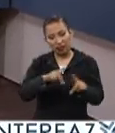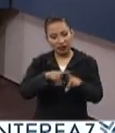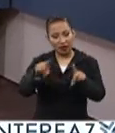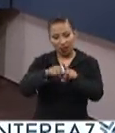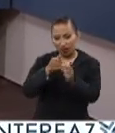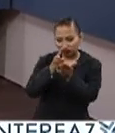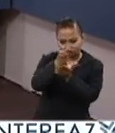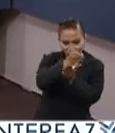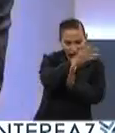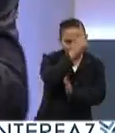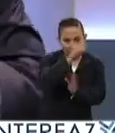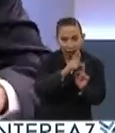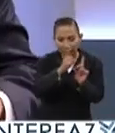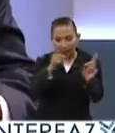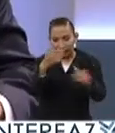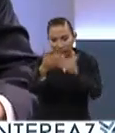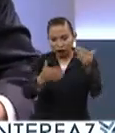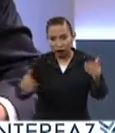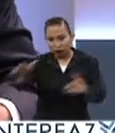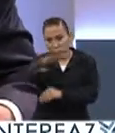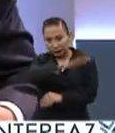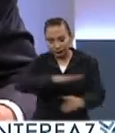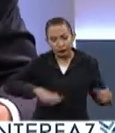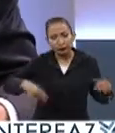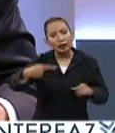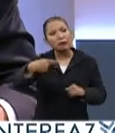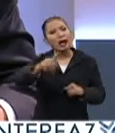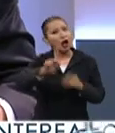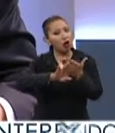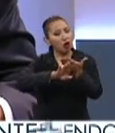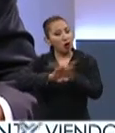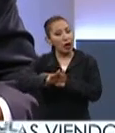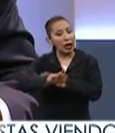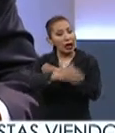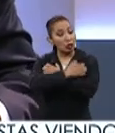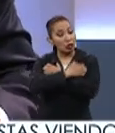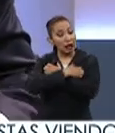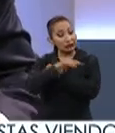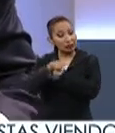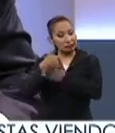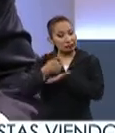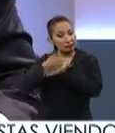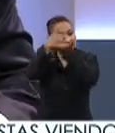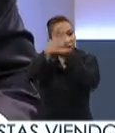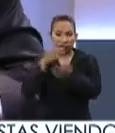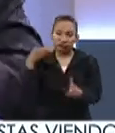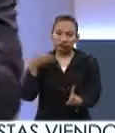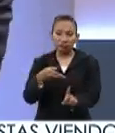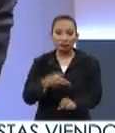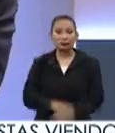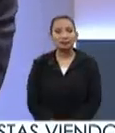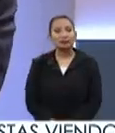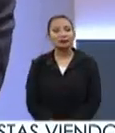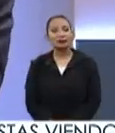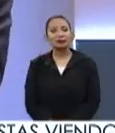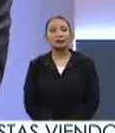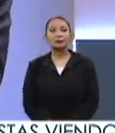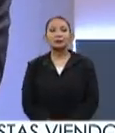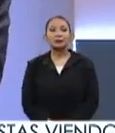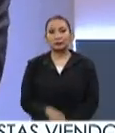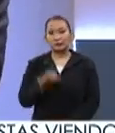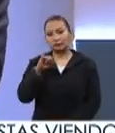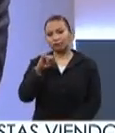aristas fundamentales para el desarrollo de cualquier sociedad, pero la prevención en educación es uno de sus asuntos también claves.